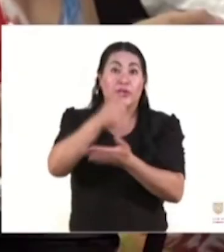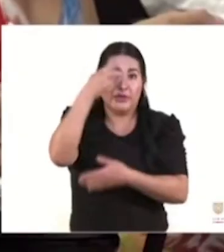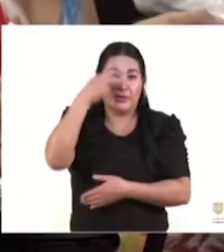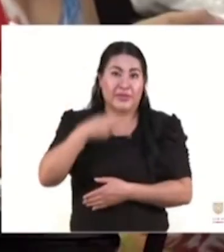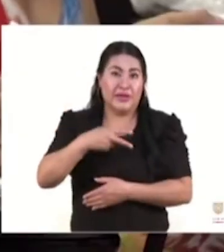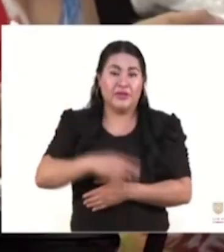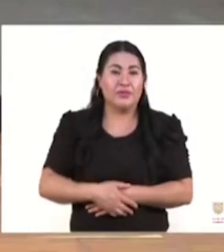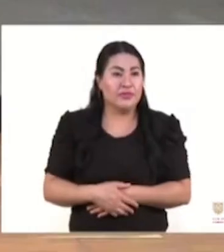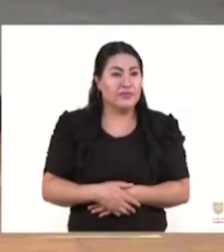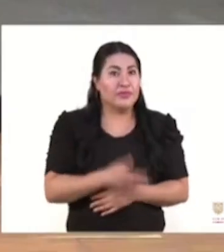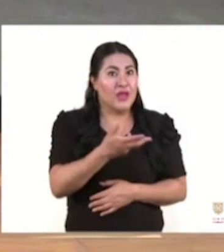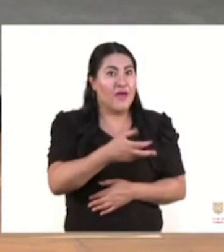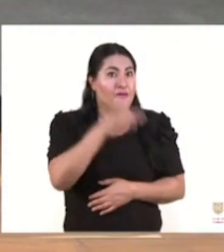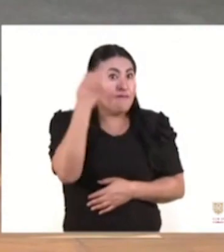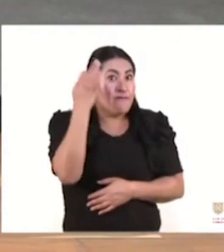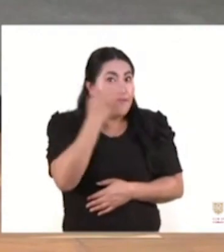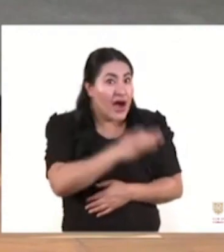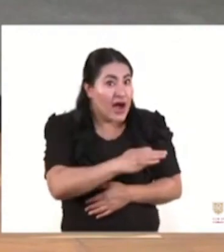Es falso,